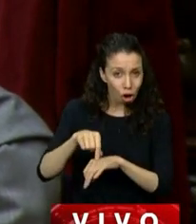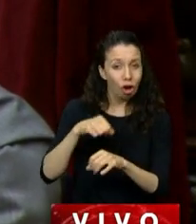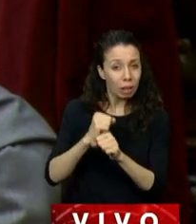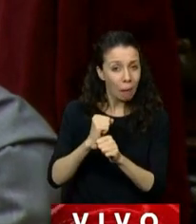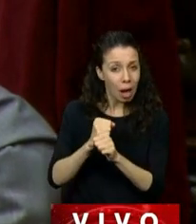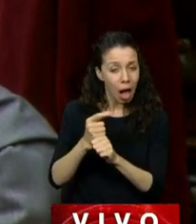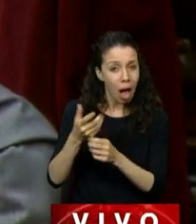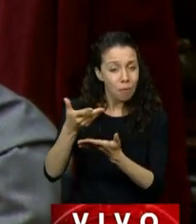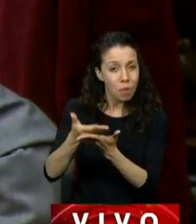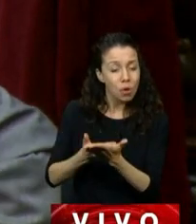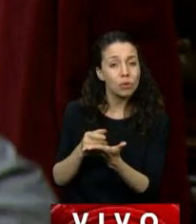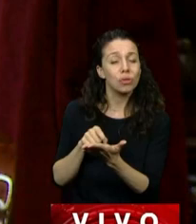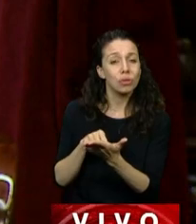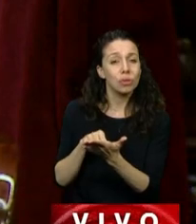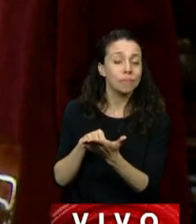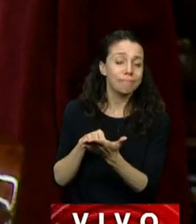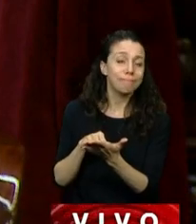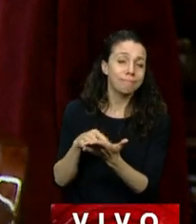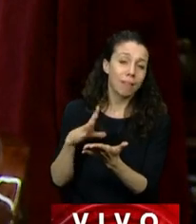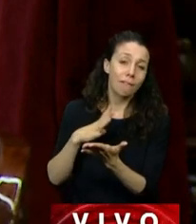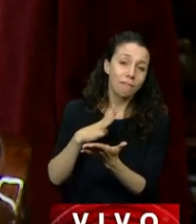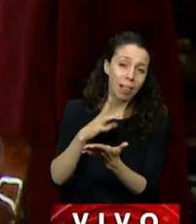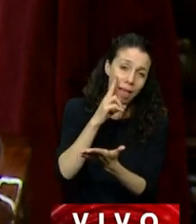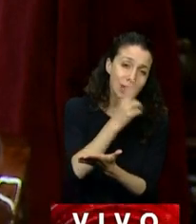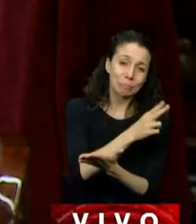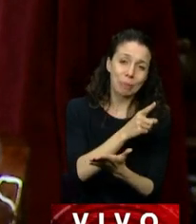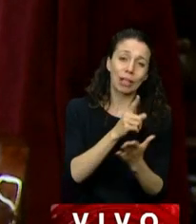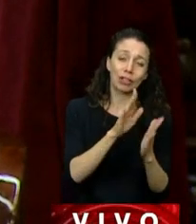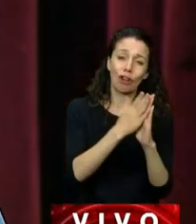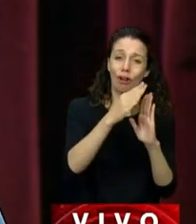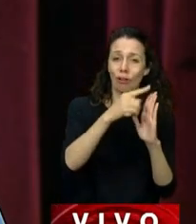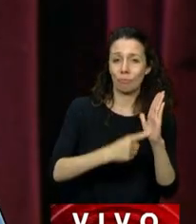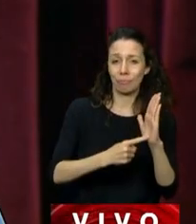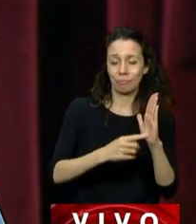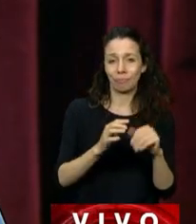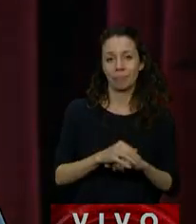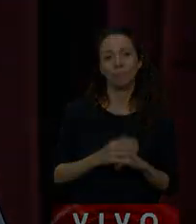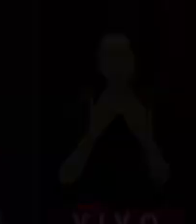muy lejos de respetar estas pautas. Muchas gracias. Gracias, señor diputado.